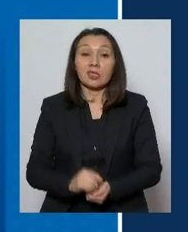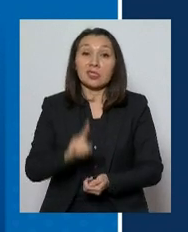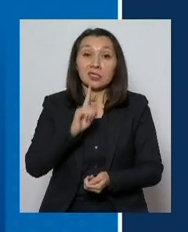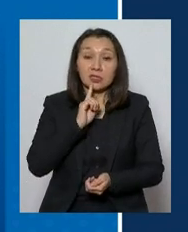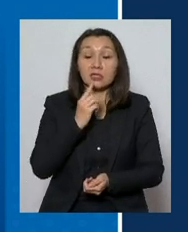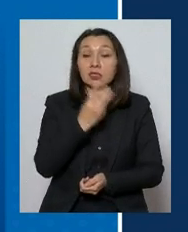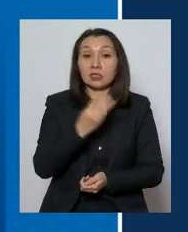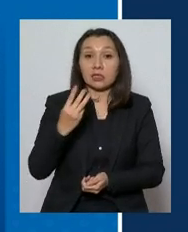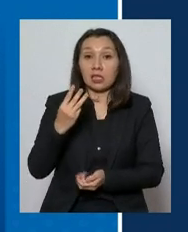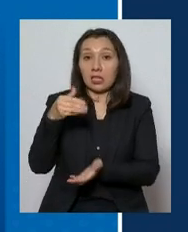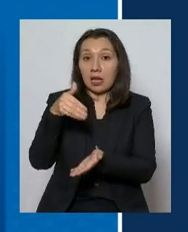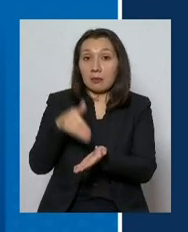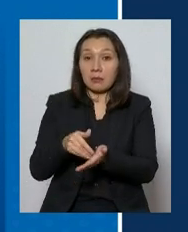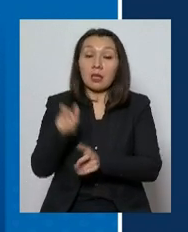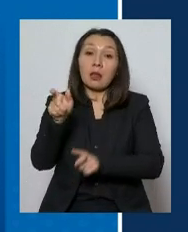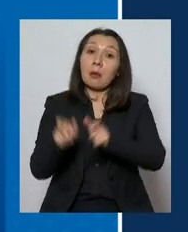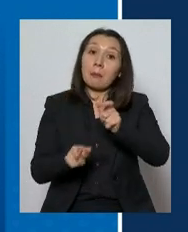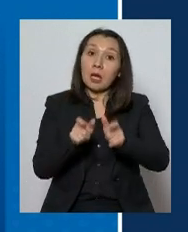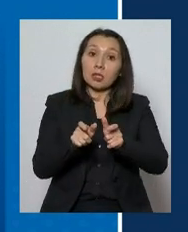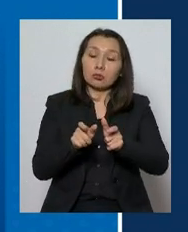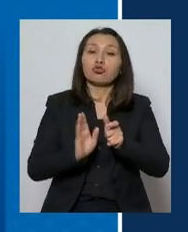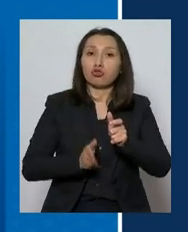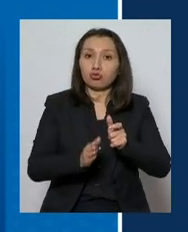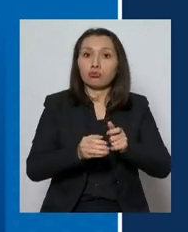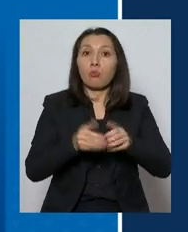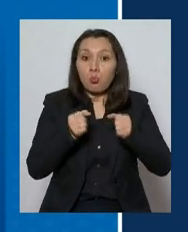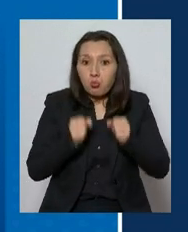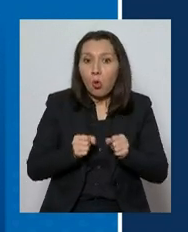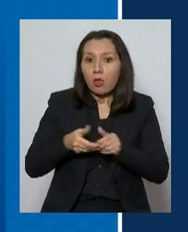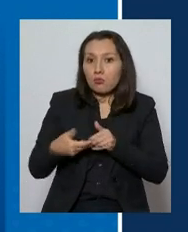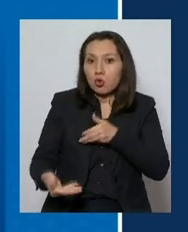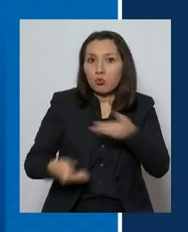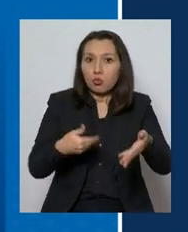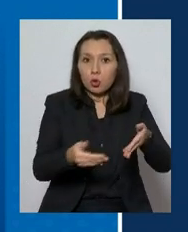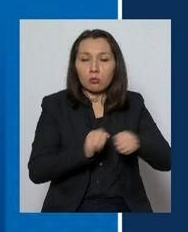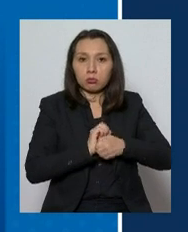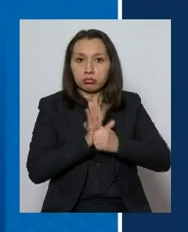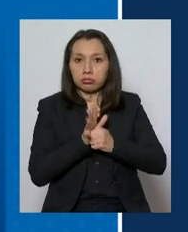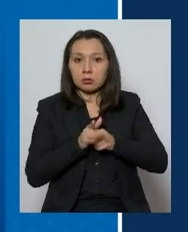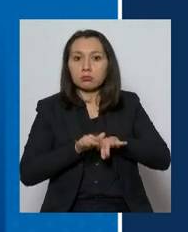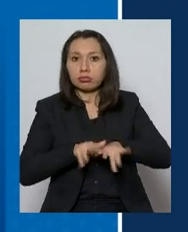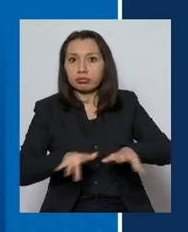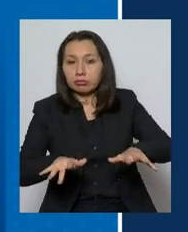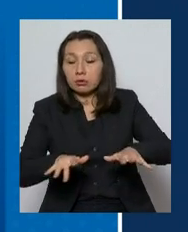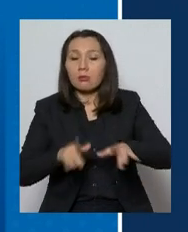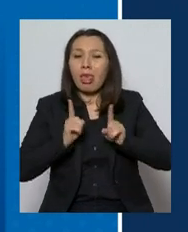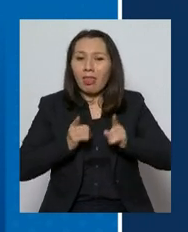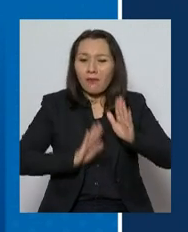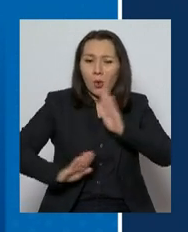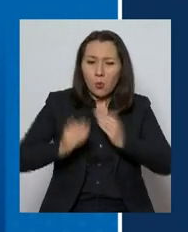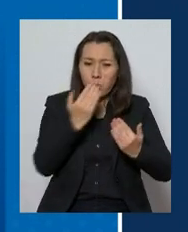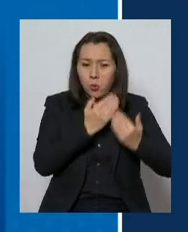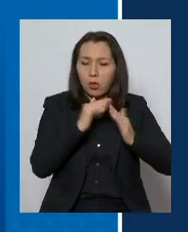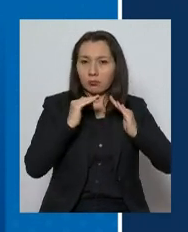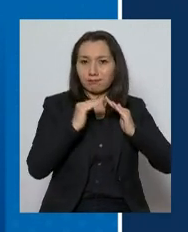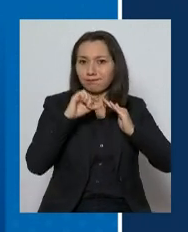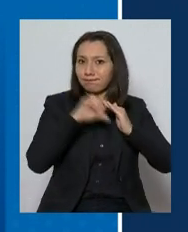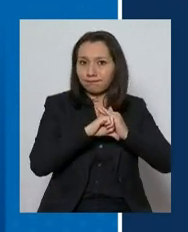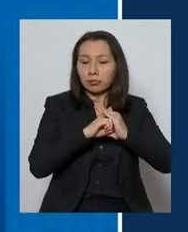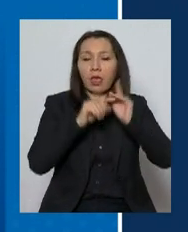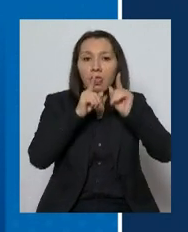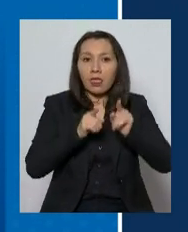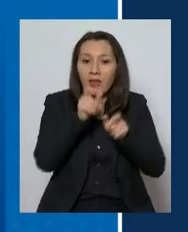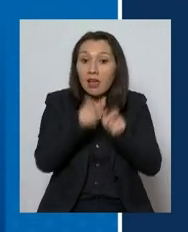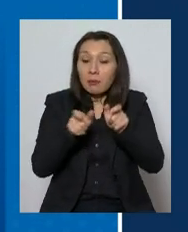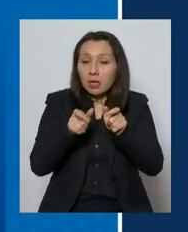Tenemos 33.000 personas que se mantienen activas y que obviamente debemos cuidarnos. Son personas